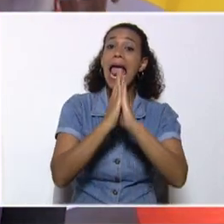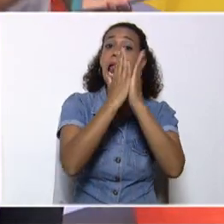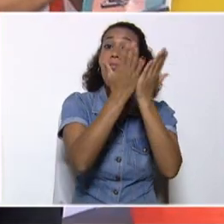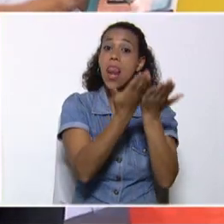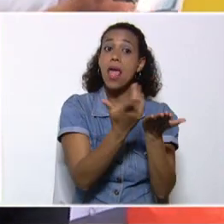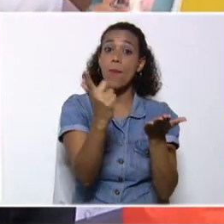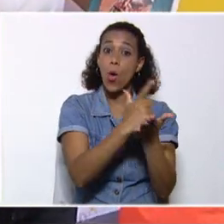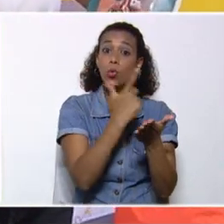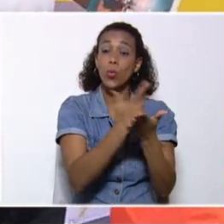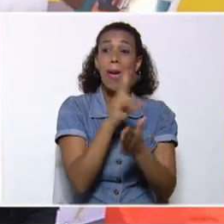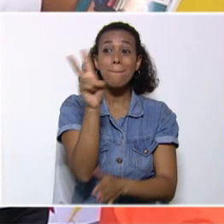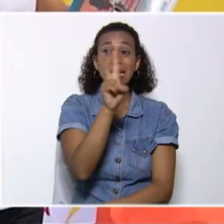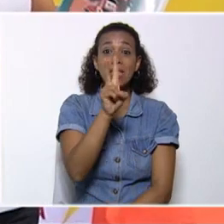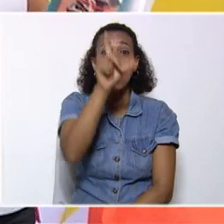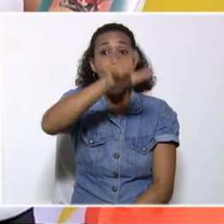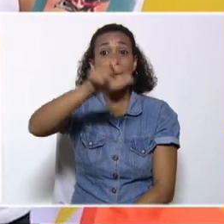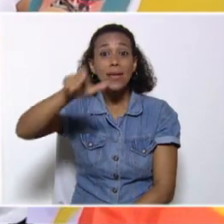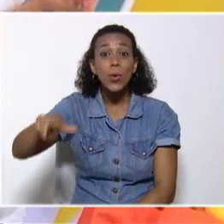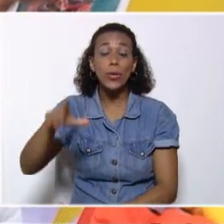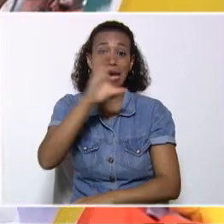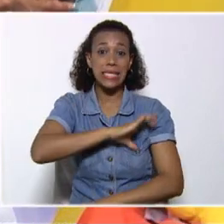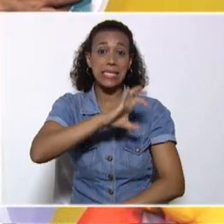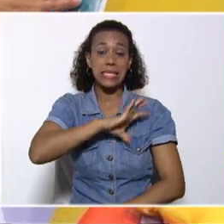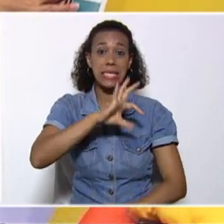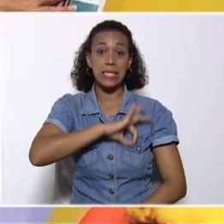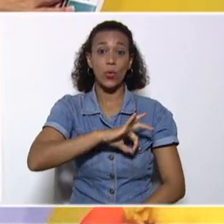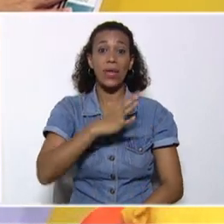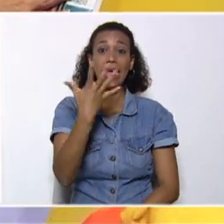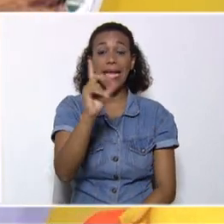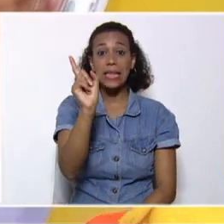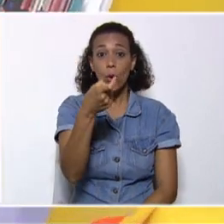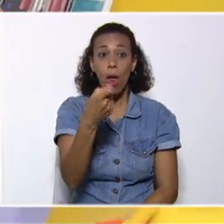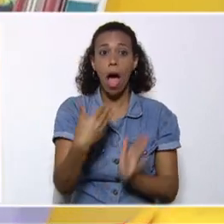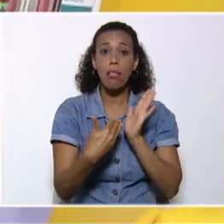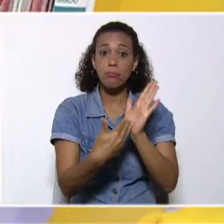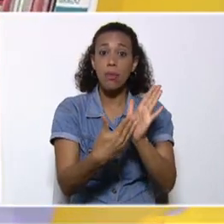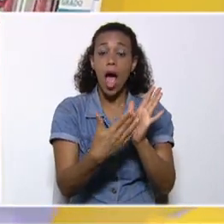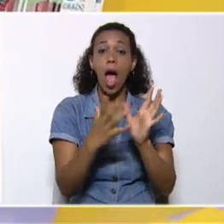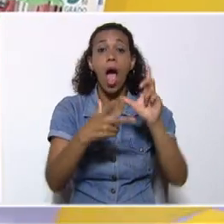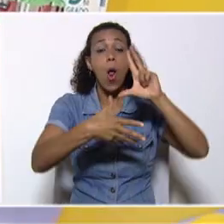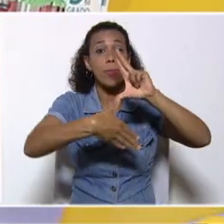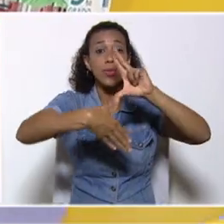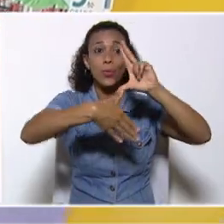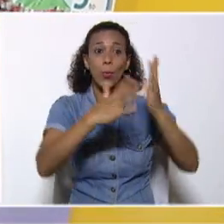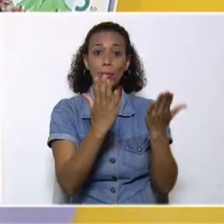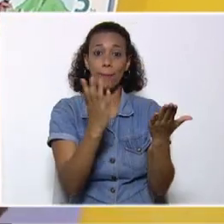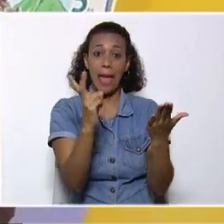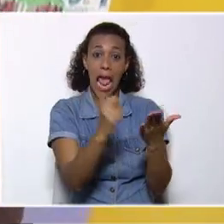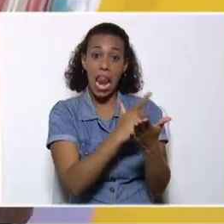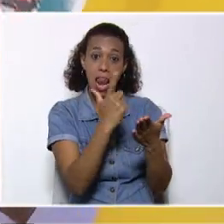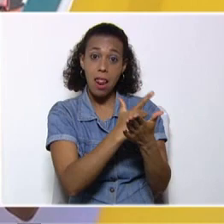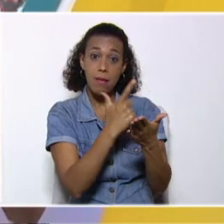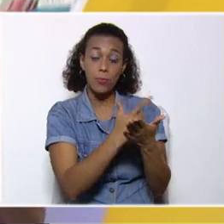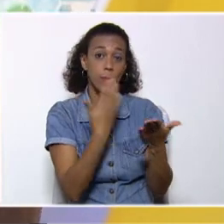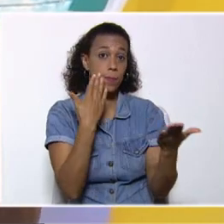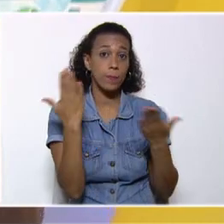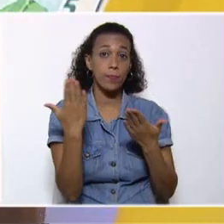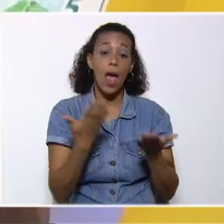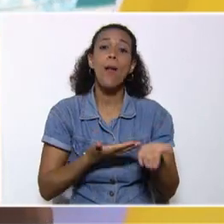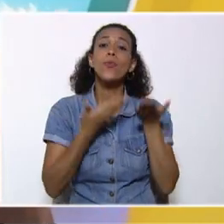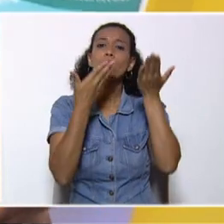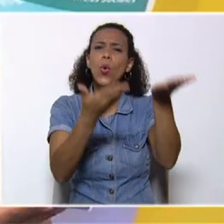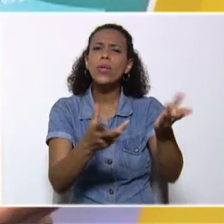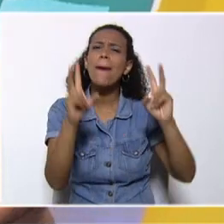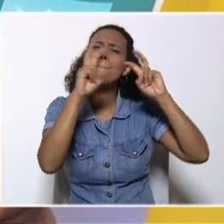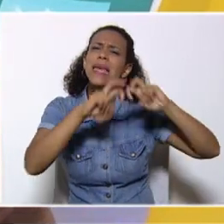de Venezuela y su gente, Ciencias Sociales de quinto grado, colección Bicentenario. Te lo ofrecemos